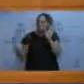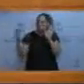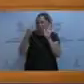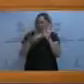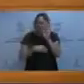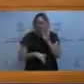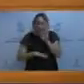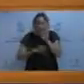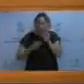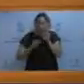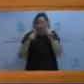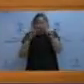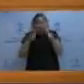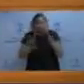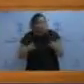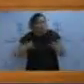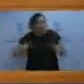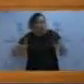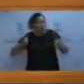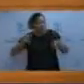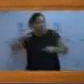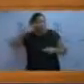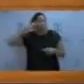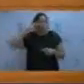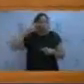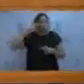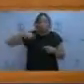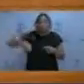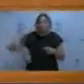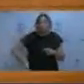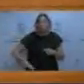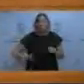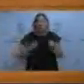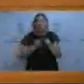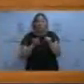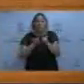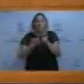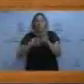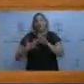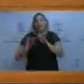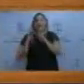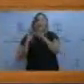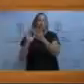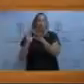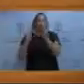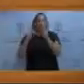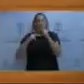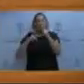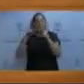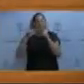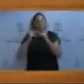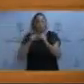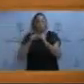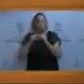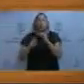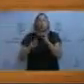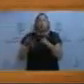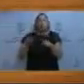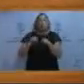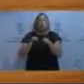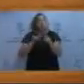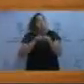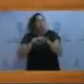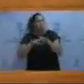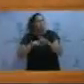titulaciones oficiales, experiencia profesional, experiencia profesional en puestos relacionados con urbanismo, experiencia profesional en puestos directivos y entrevista personal.